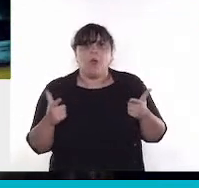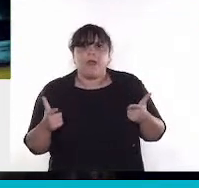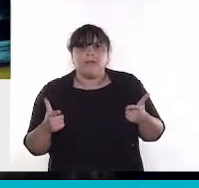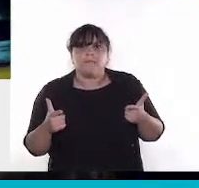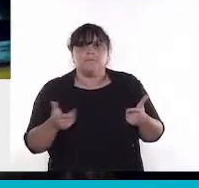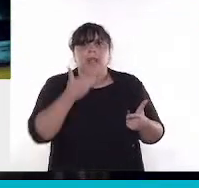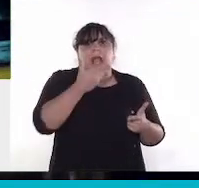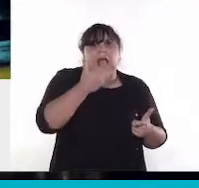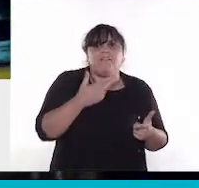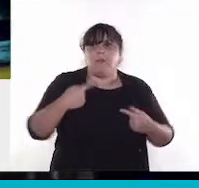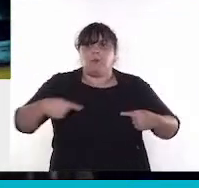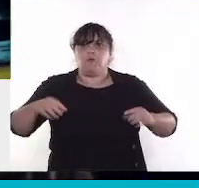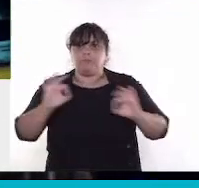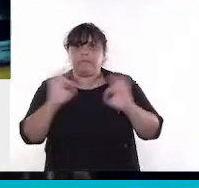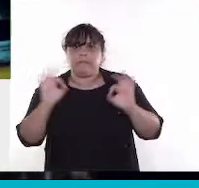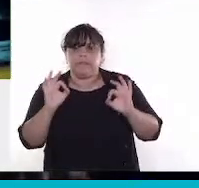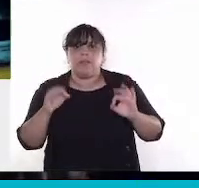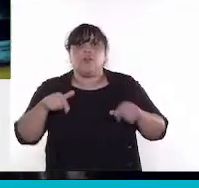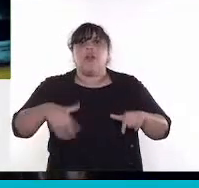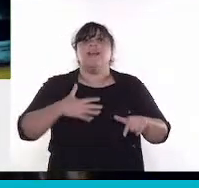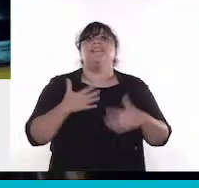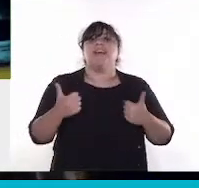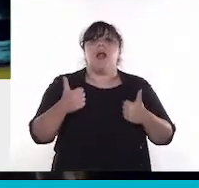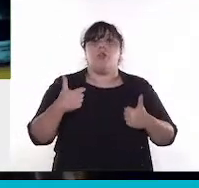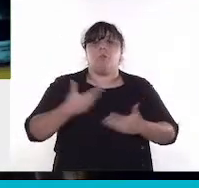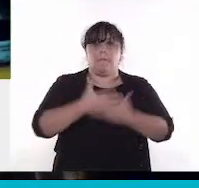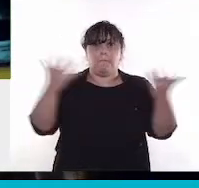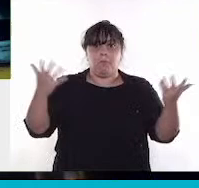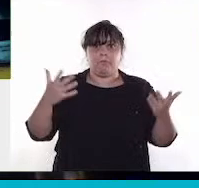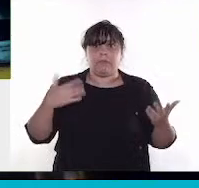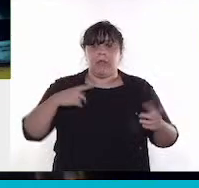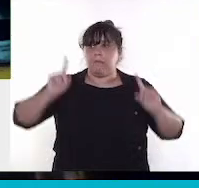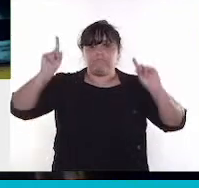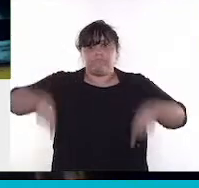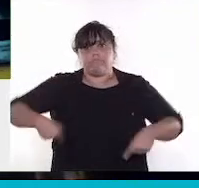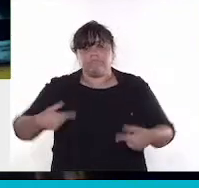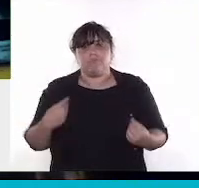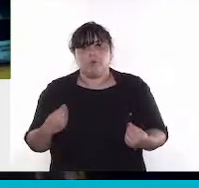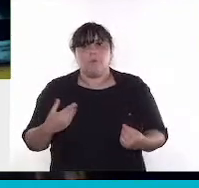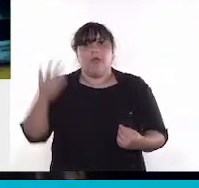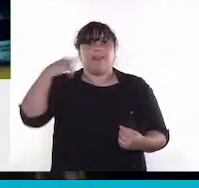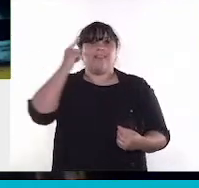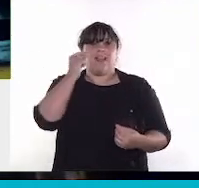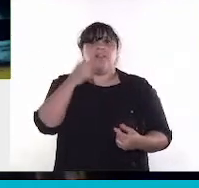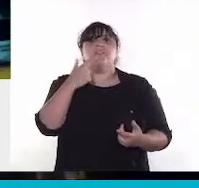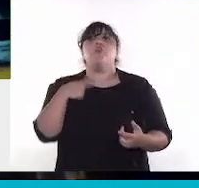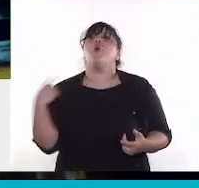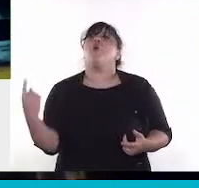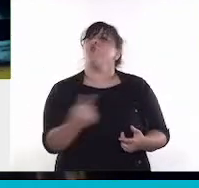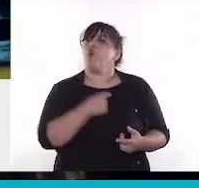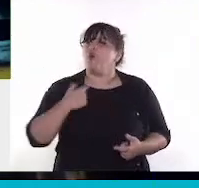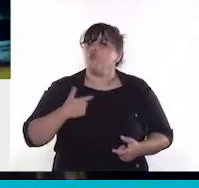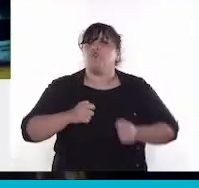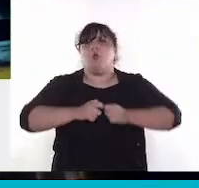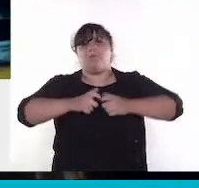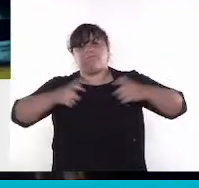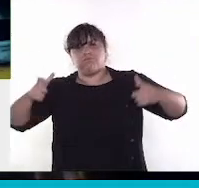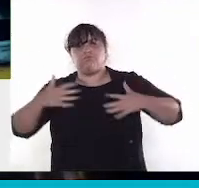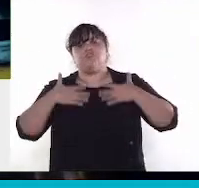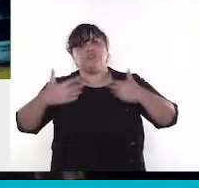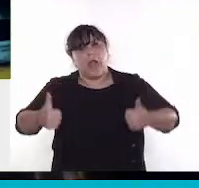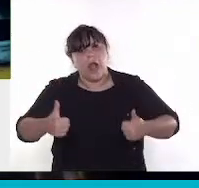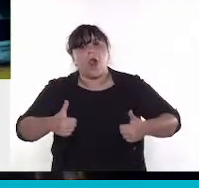es el estado de la salud pública en la provincia. Dijo hace poco, pudimos ampliar y equipar el sistema de salud,